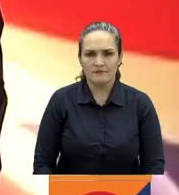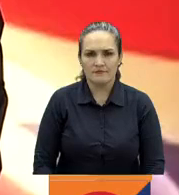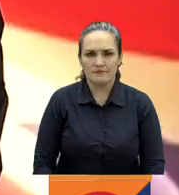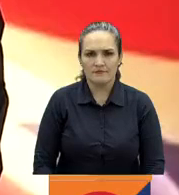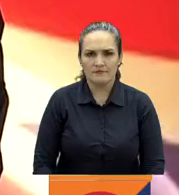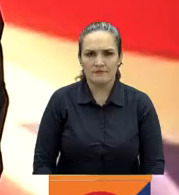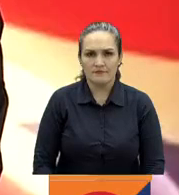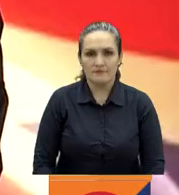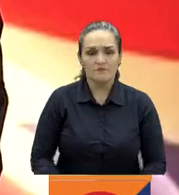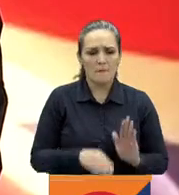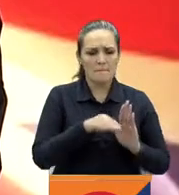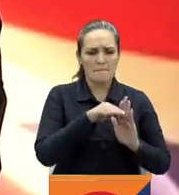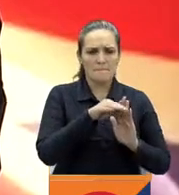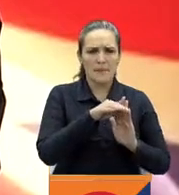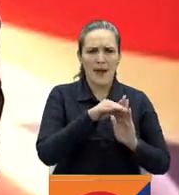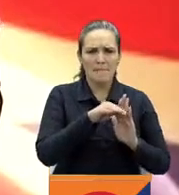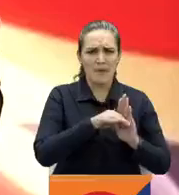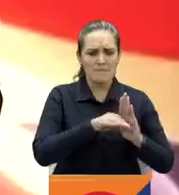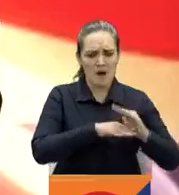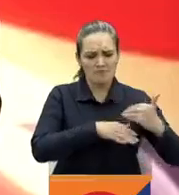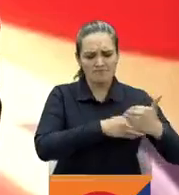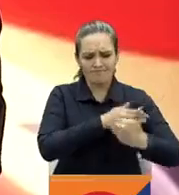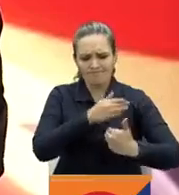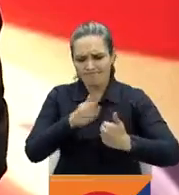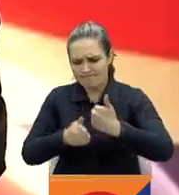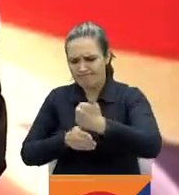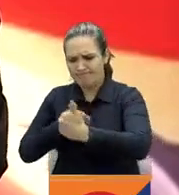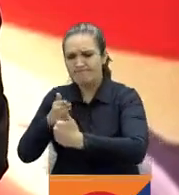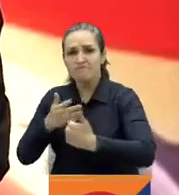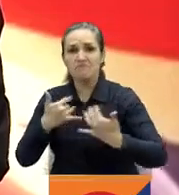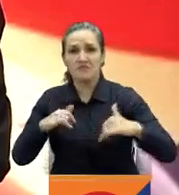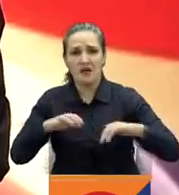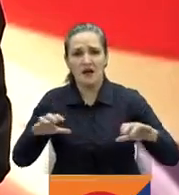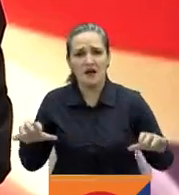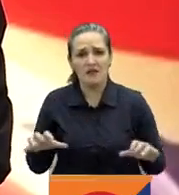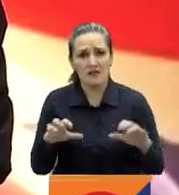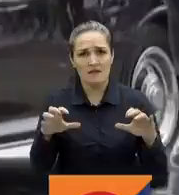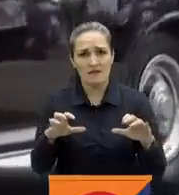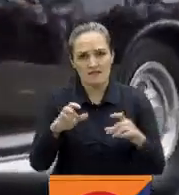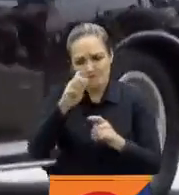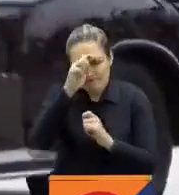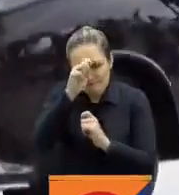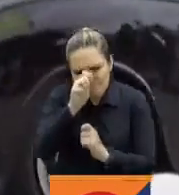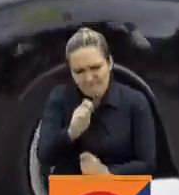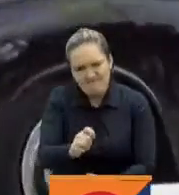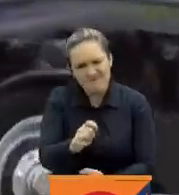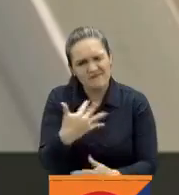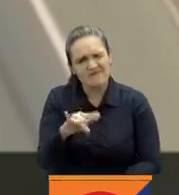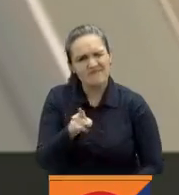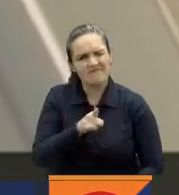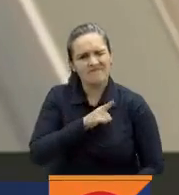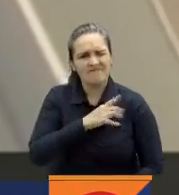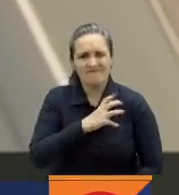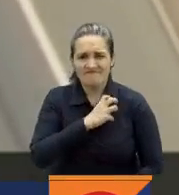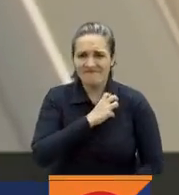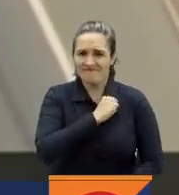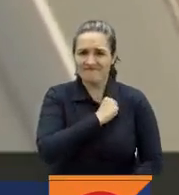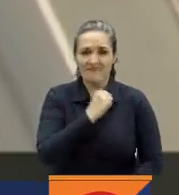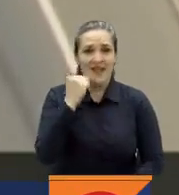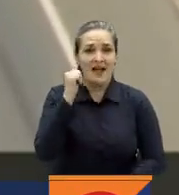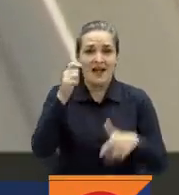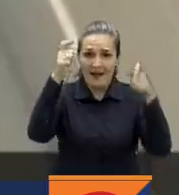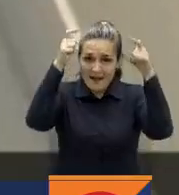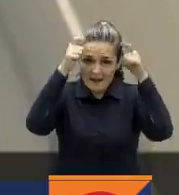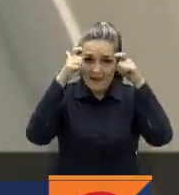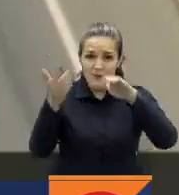Sin romper el protocolo, pero con profundo sentimiento, Reino Unido inició las ceremonias para despedir a su reina.